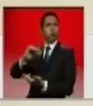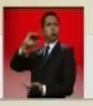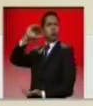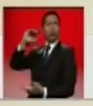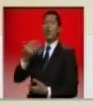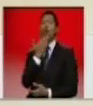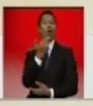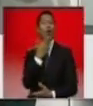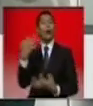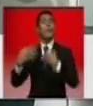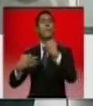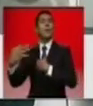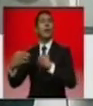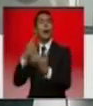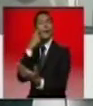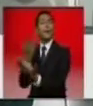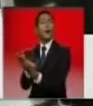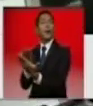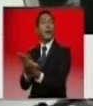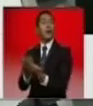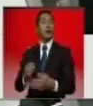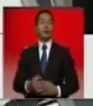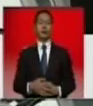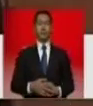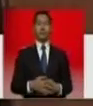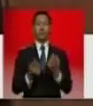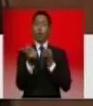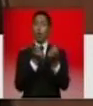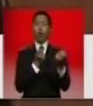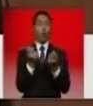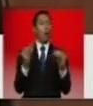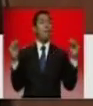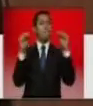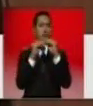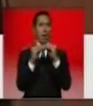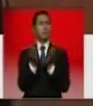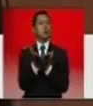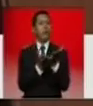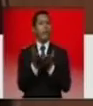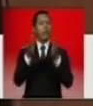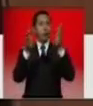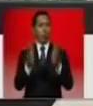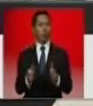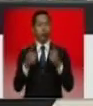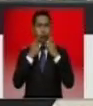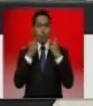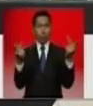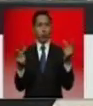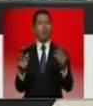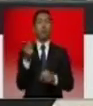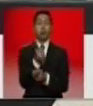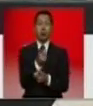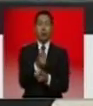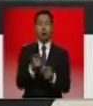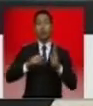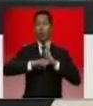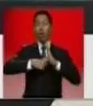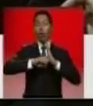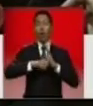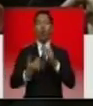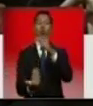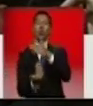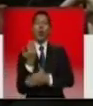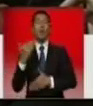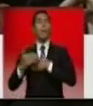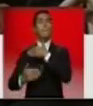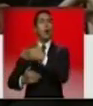más transparencia y mejor control en los servidores públicos. Es por ello que la Contraloría presentó un nuevo procedimiento para la declaración de bienes